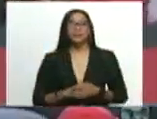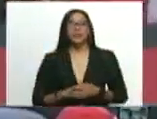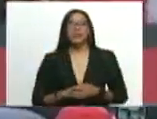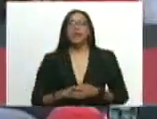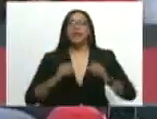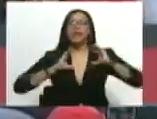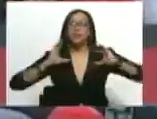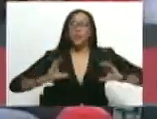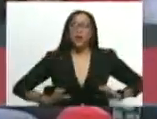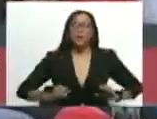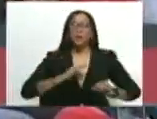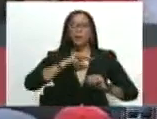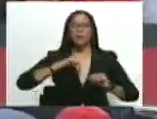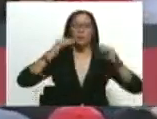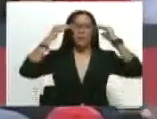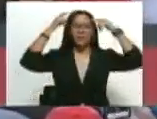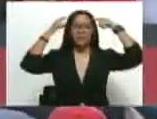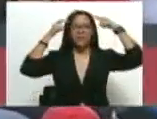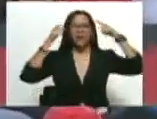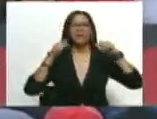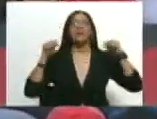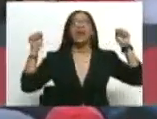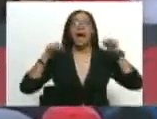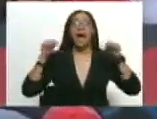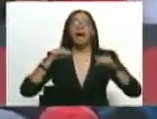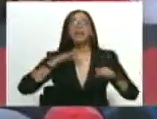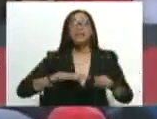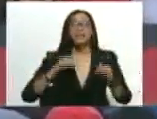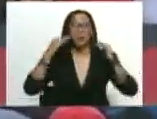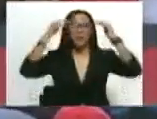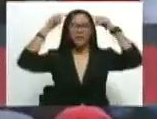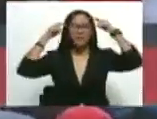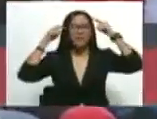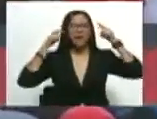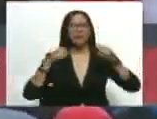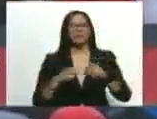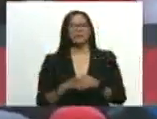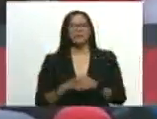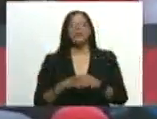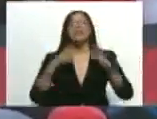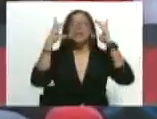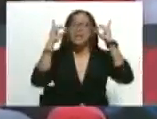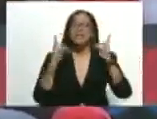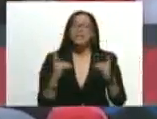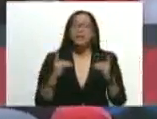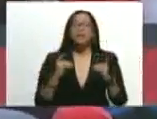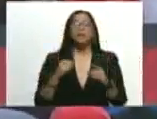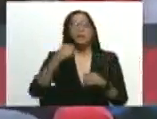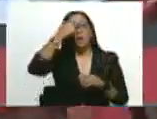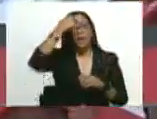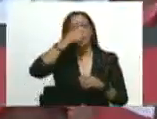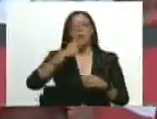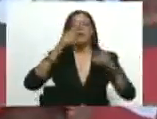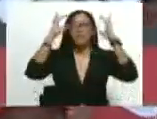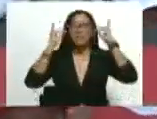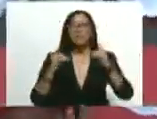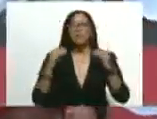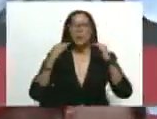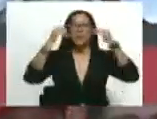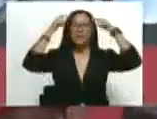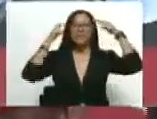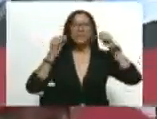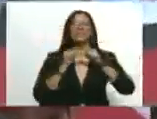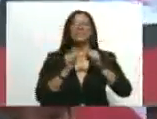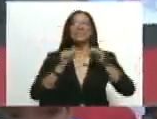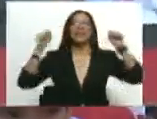de nuestro comandante Aquí está el comandante Chávez decidimos el pueblo decidió que el comandante Chávez